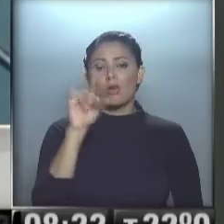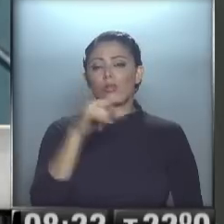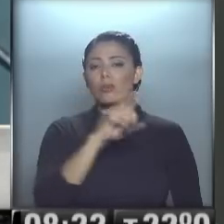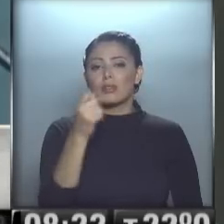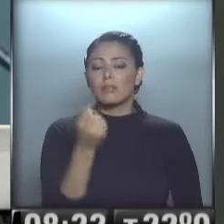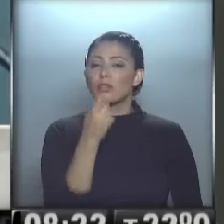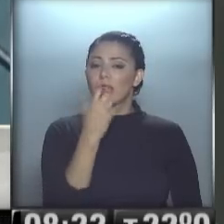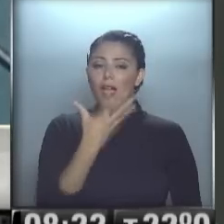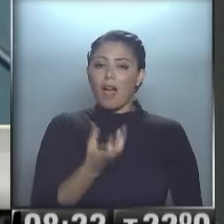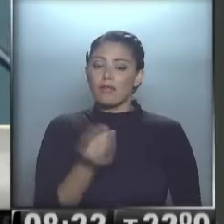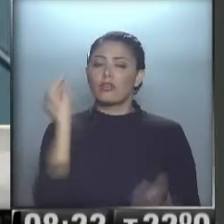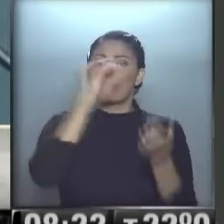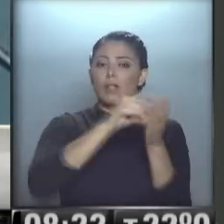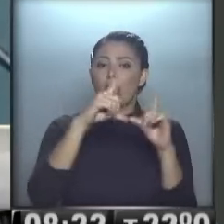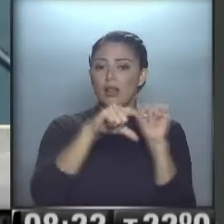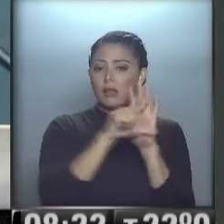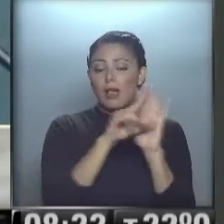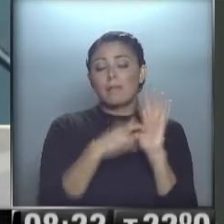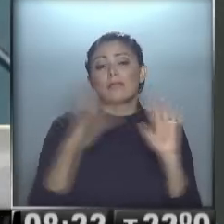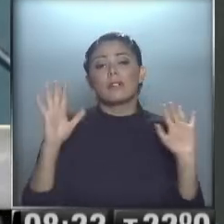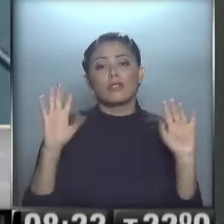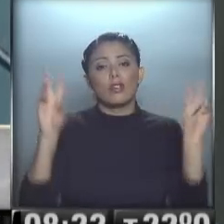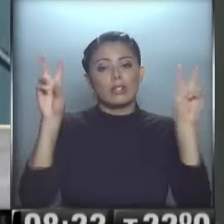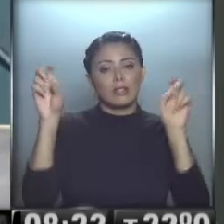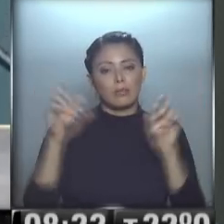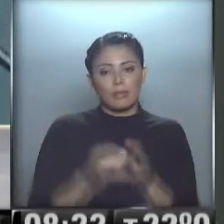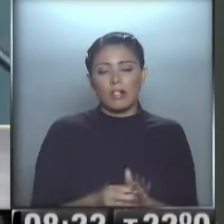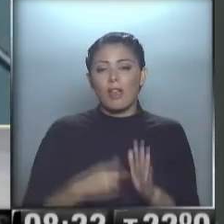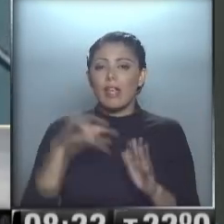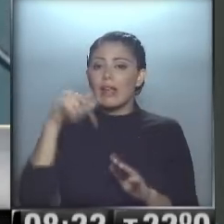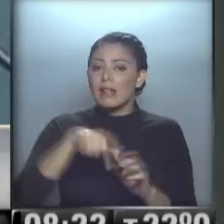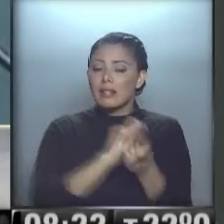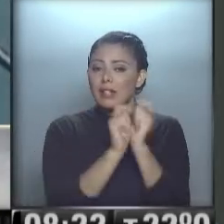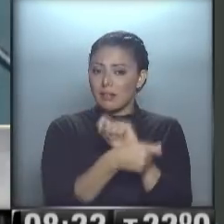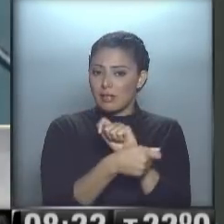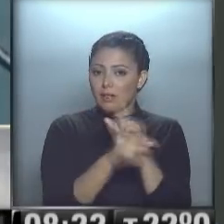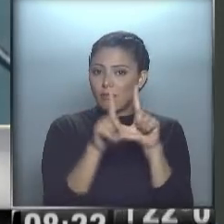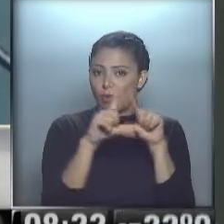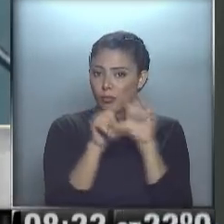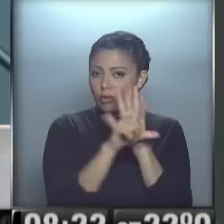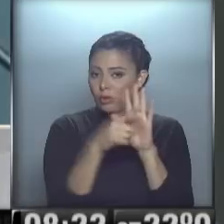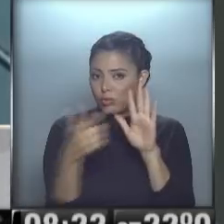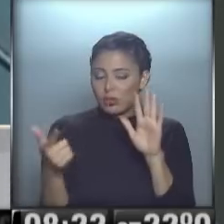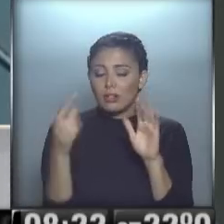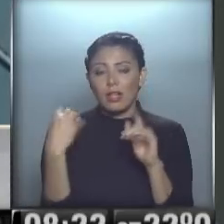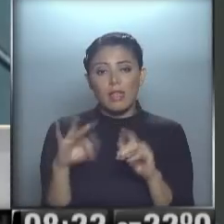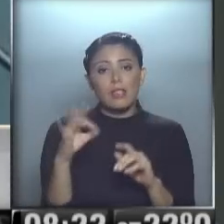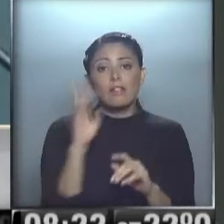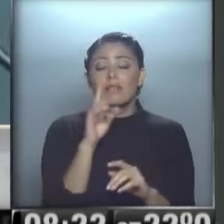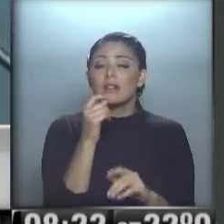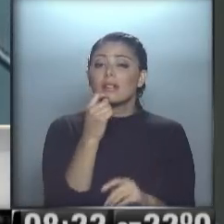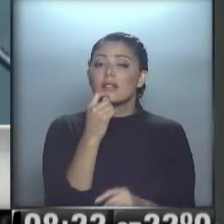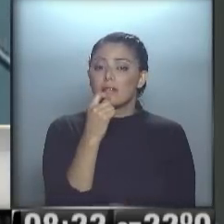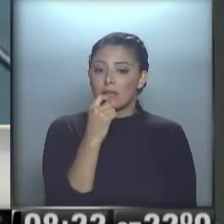del aborto pero eso es un tema que no está incluido en esta reforma del Código Penal y obviamente también hay que ver la